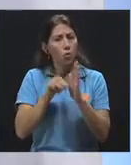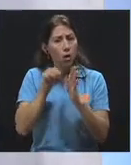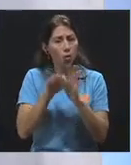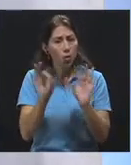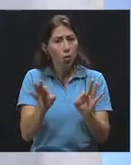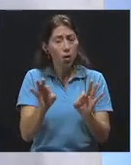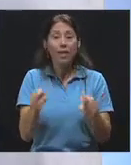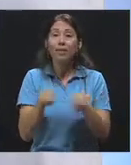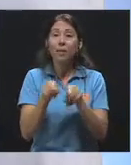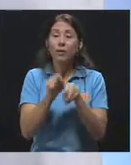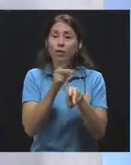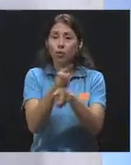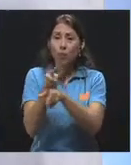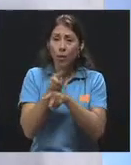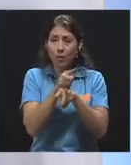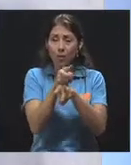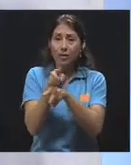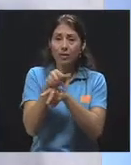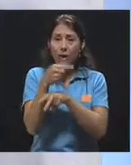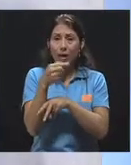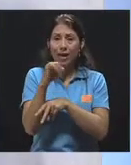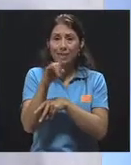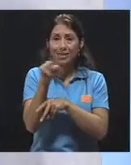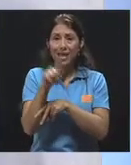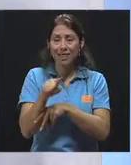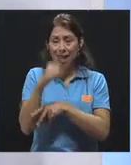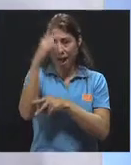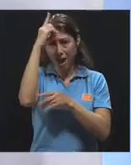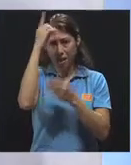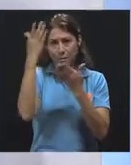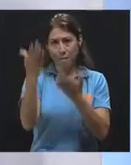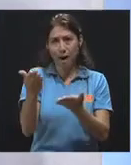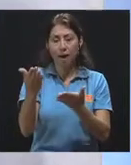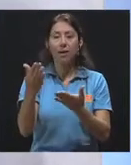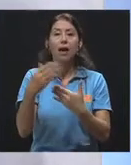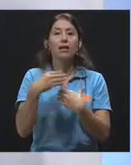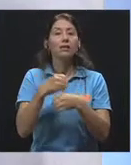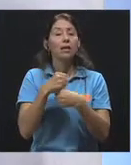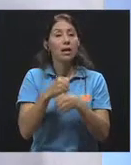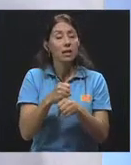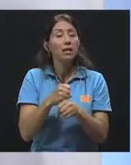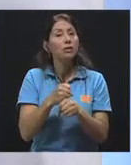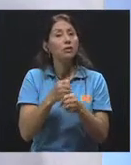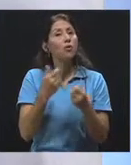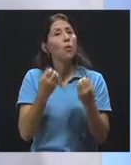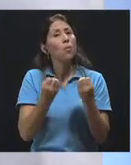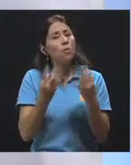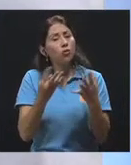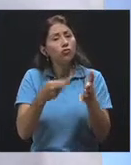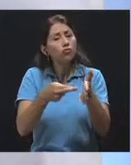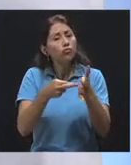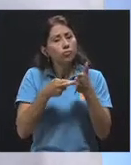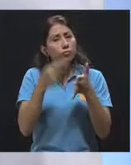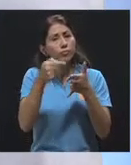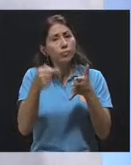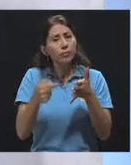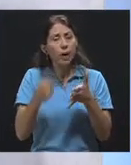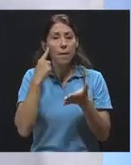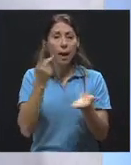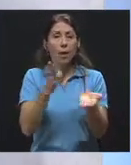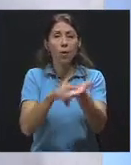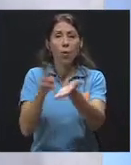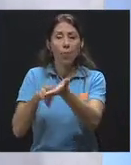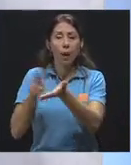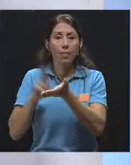Fue supervisado por la cooperación alemana, por la GIZ, se hizo términos de referencia para la contratación de cada una de